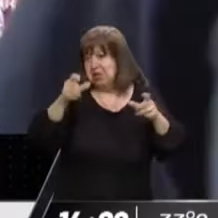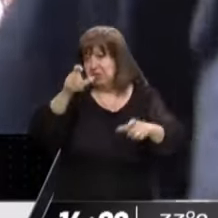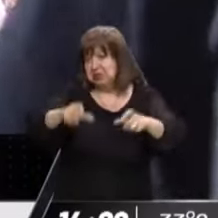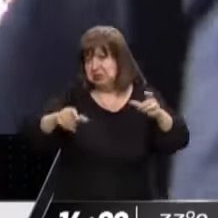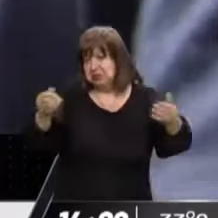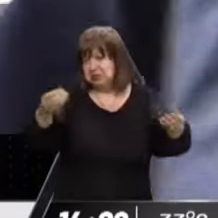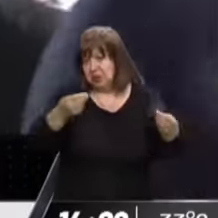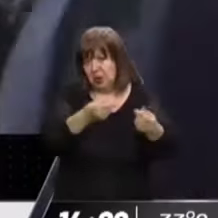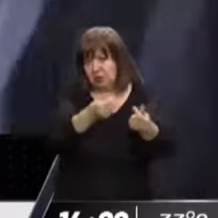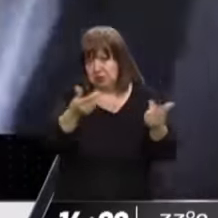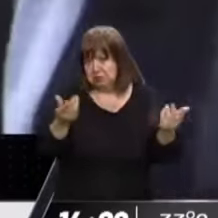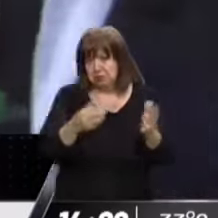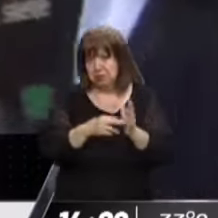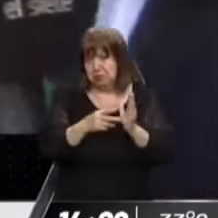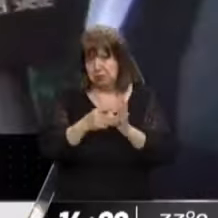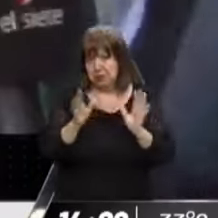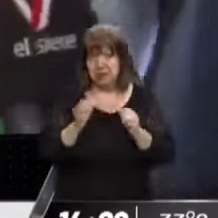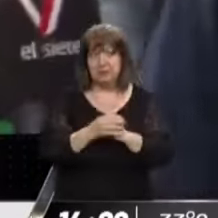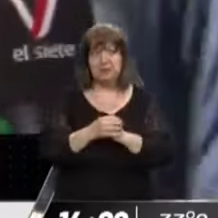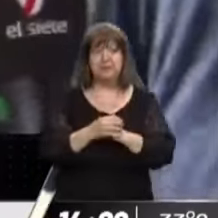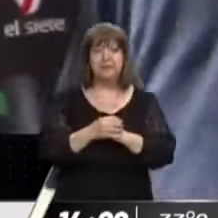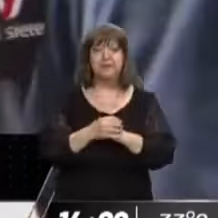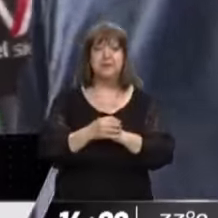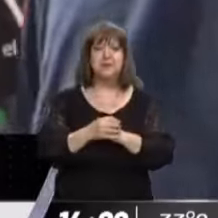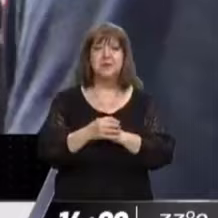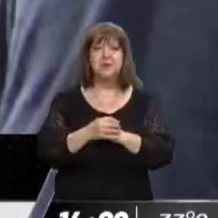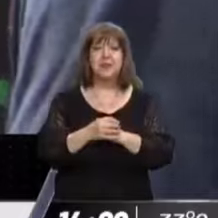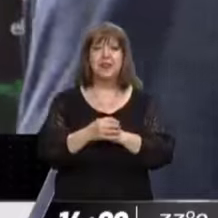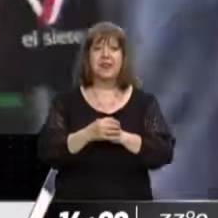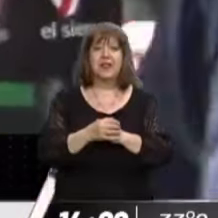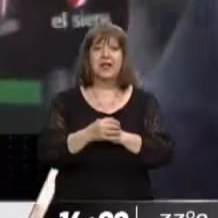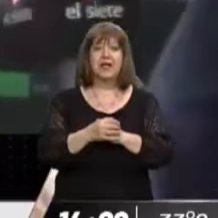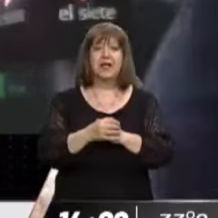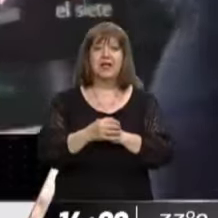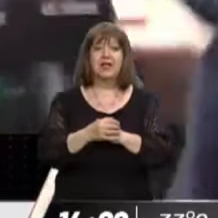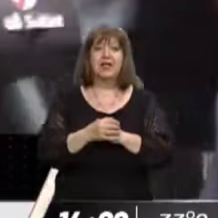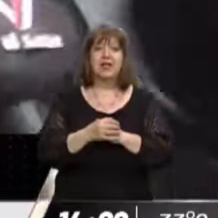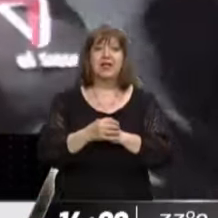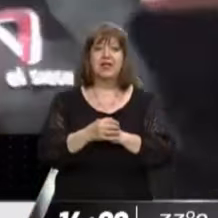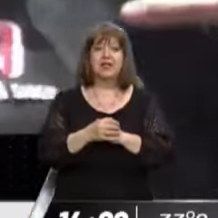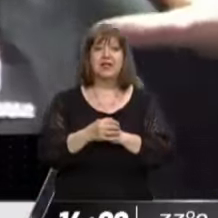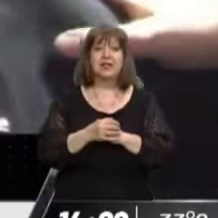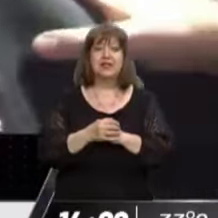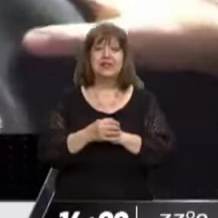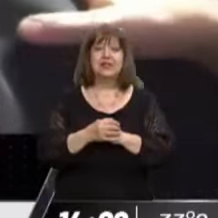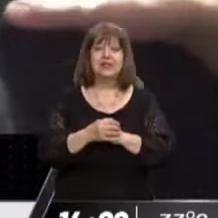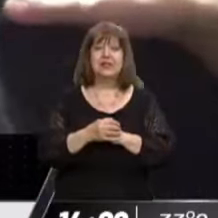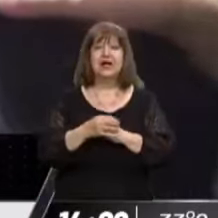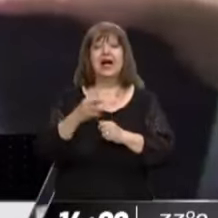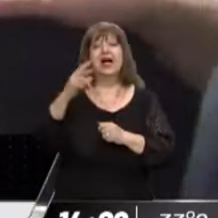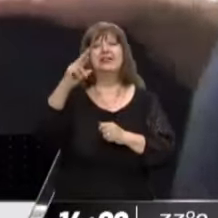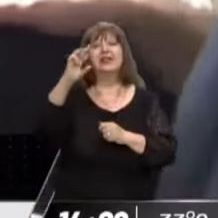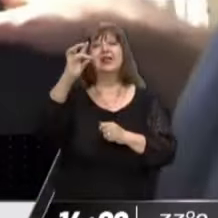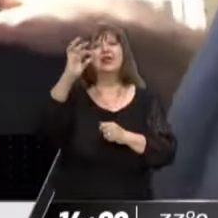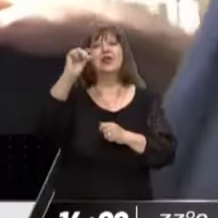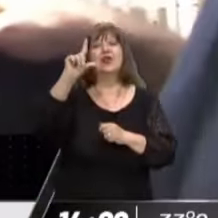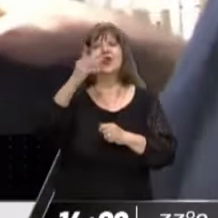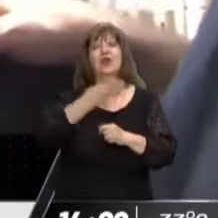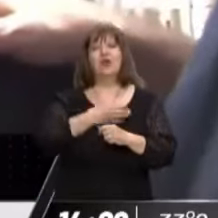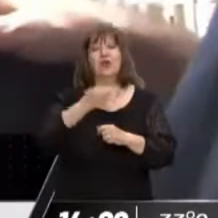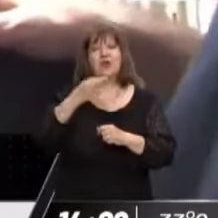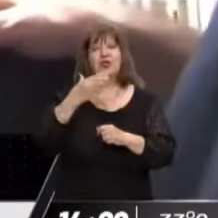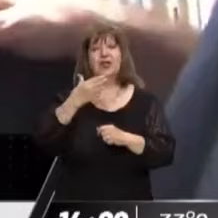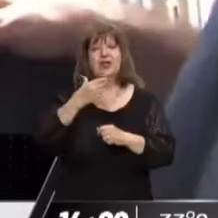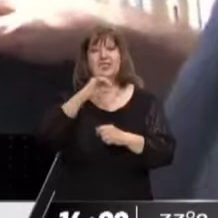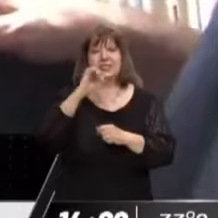eso. Pero hay que seguirla. Buen dato ese. ¿Cómo es? Recuérdamelo lo de. Rodolfo Zapata. Sí. Como dice, suba quien